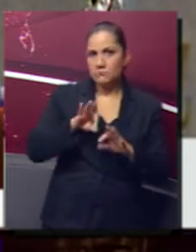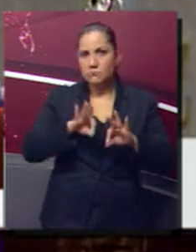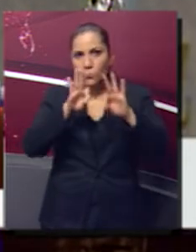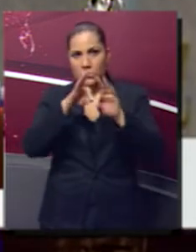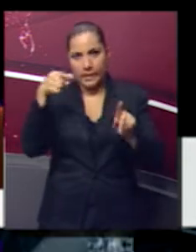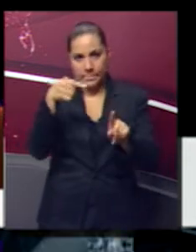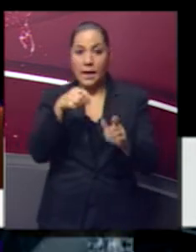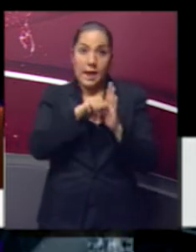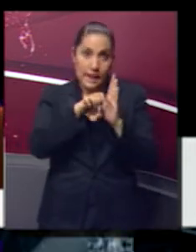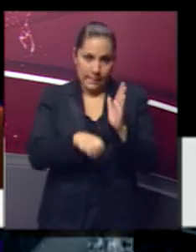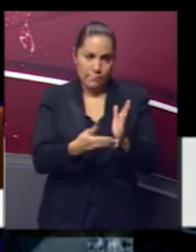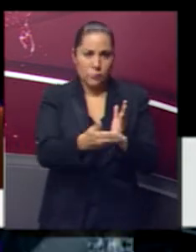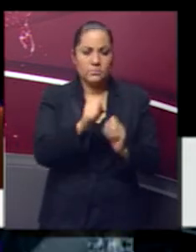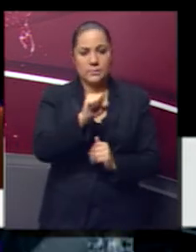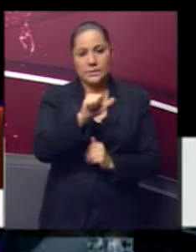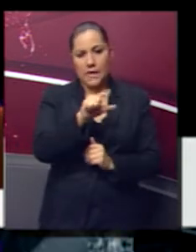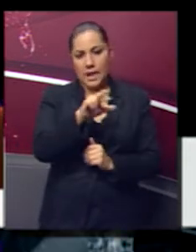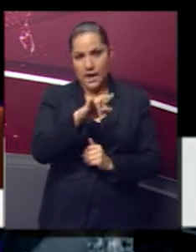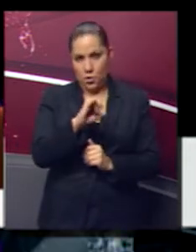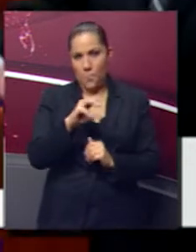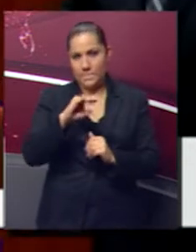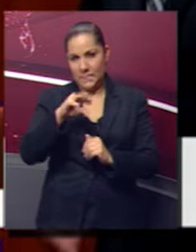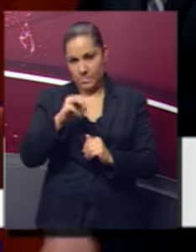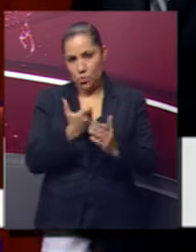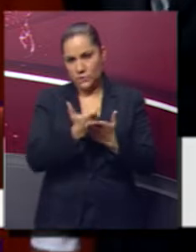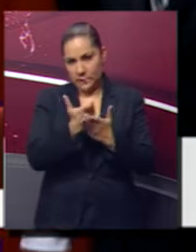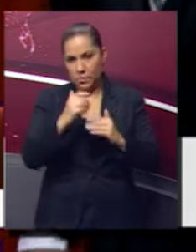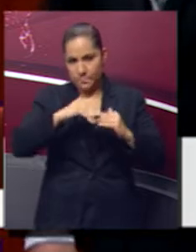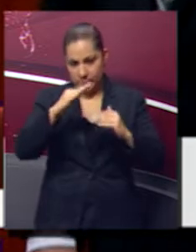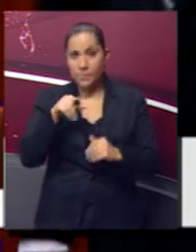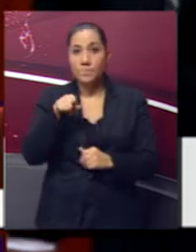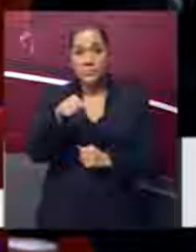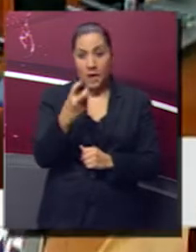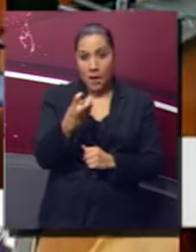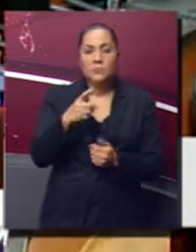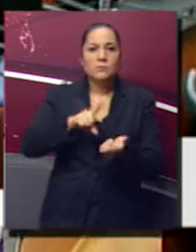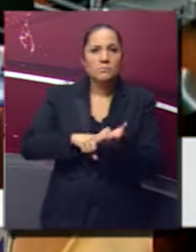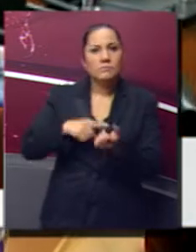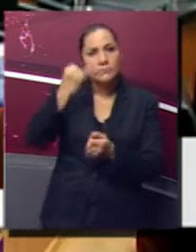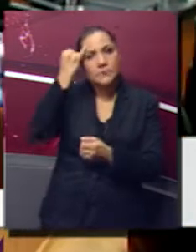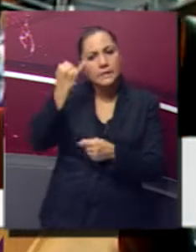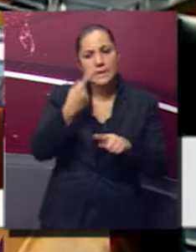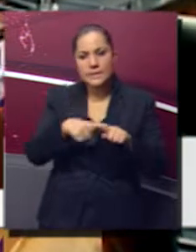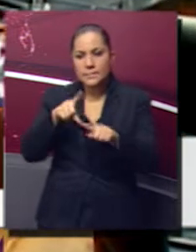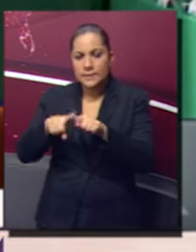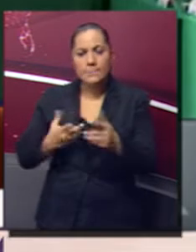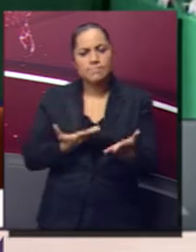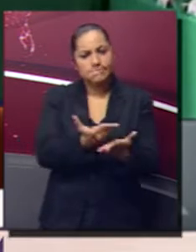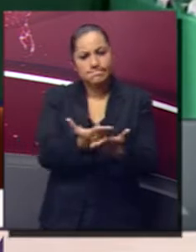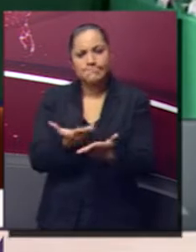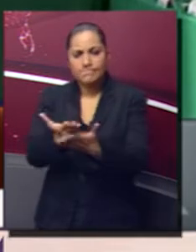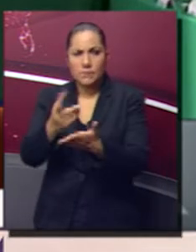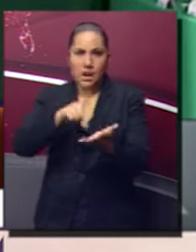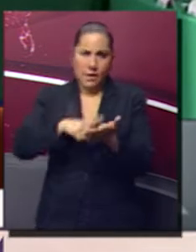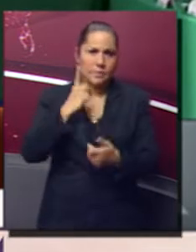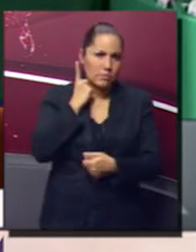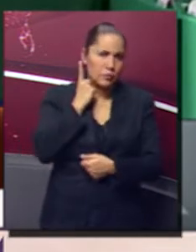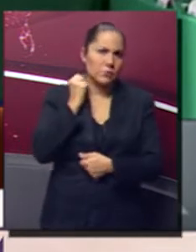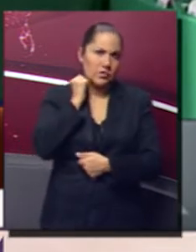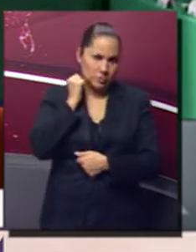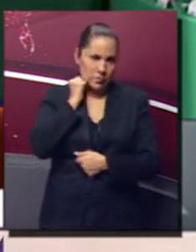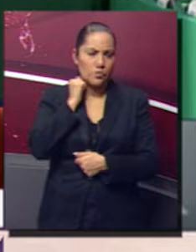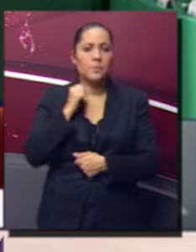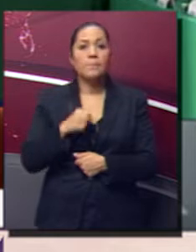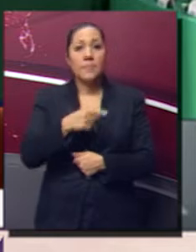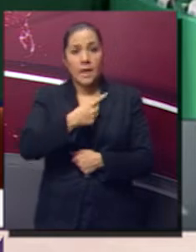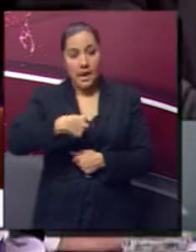mínimos. Su regulación y aumento fue tema de diversas iniciativas presentadas en ambas cámaras del Congreso de la Unión. Dentro del trabajo que realizaron